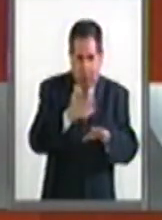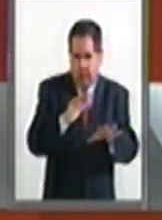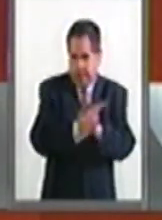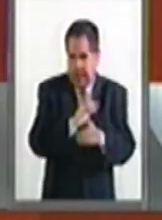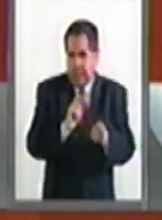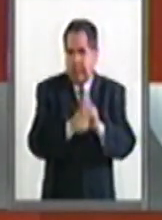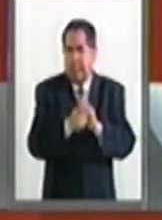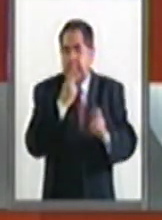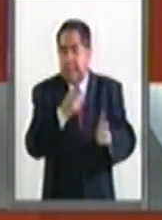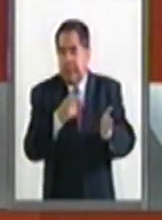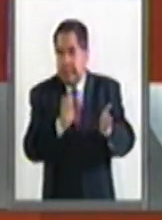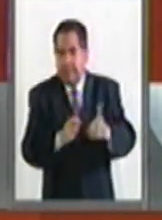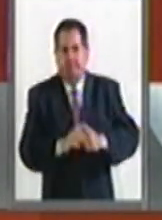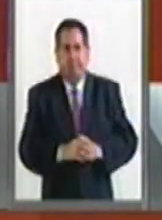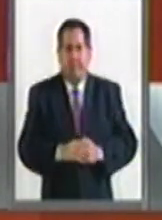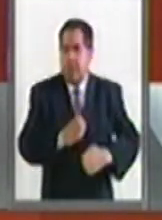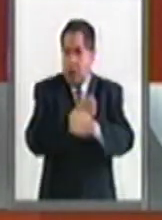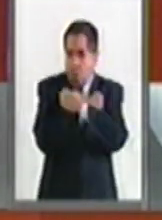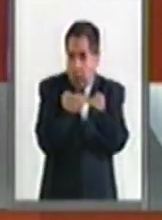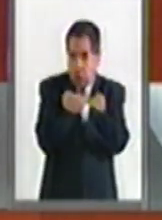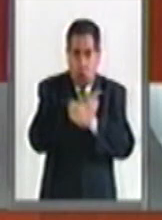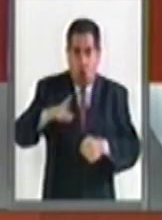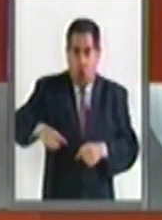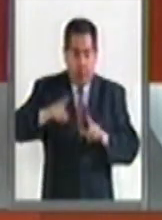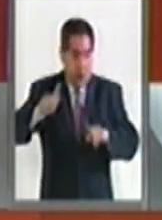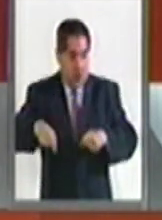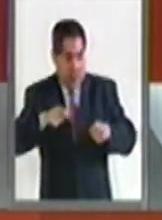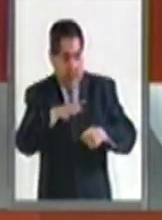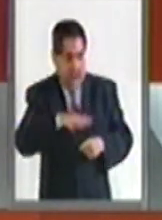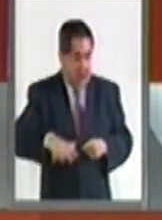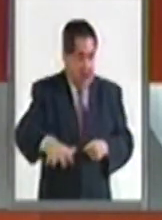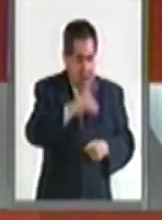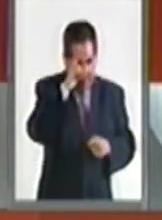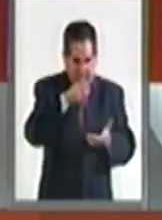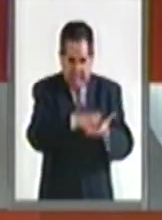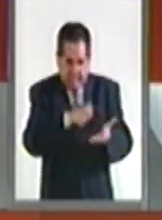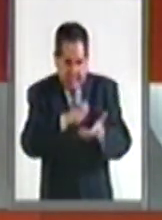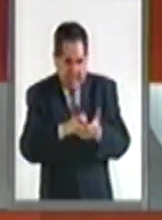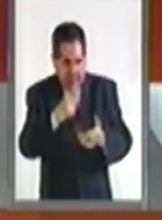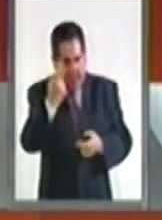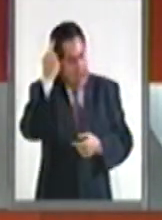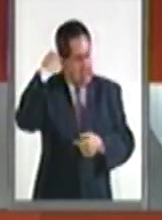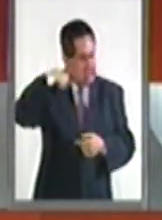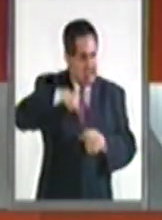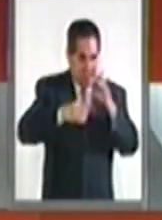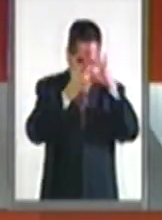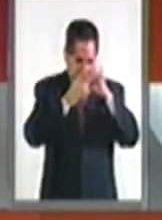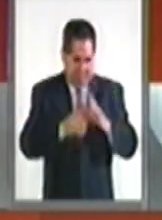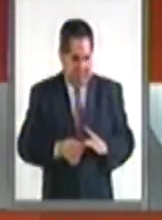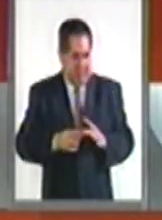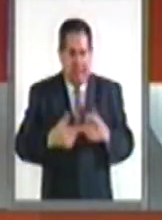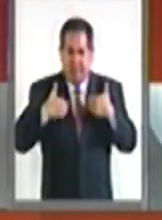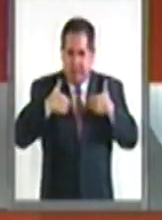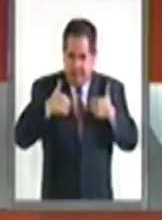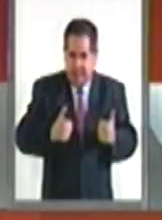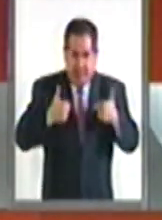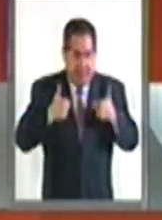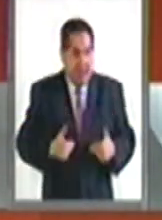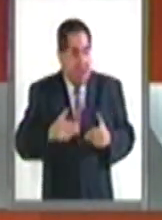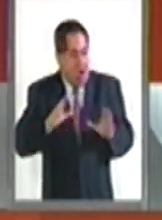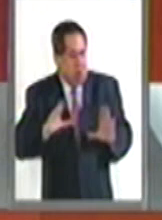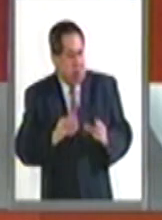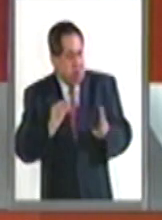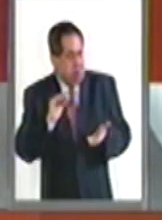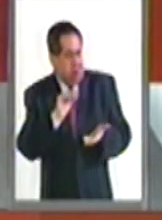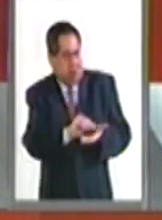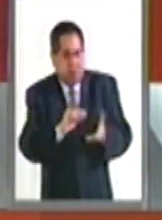sigue. La educación que imparta el Estado tenderá a desarrollar armónicamente todas las facultades del ser humano y